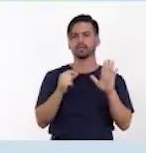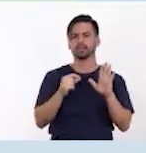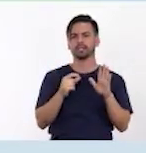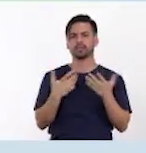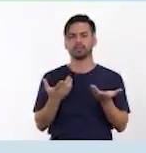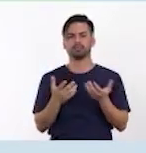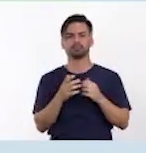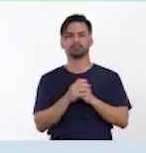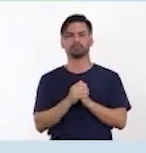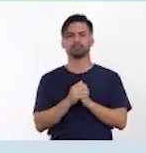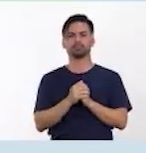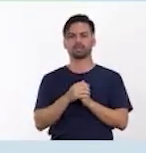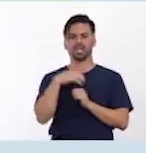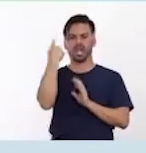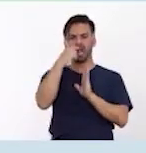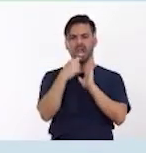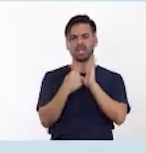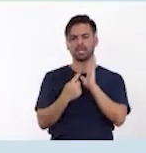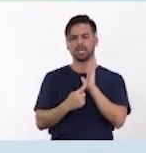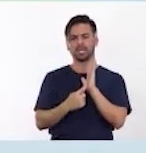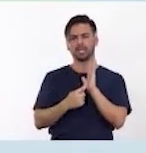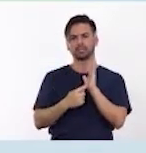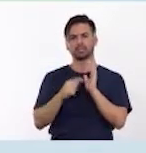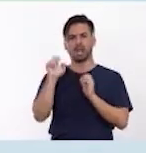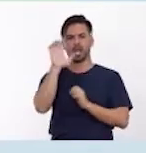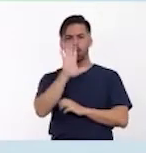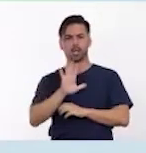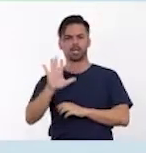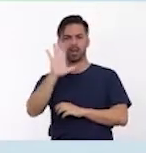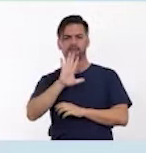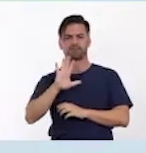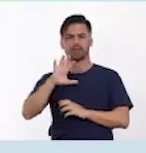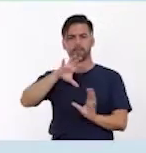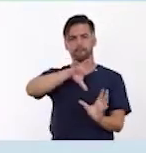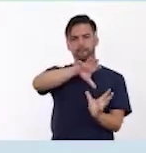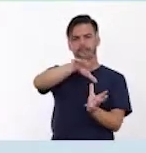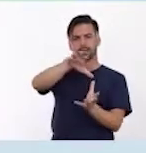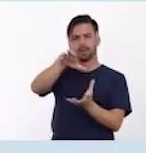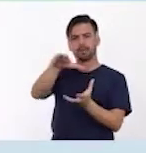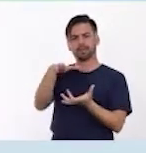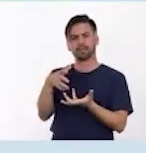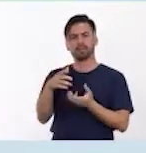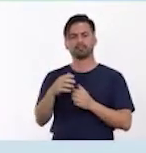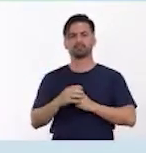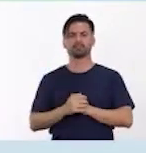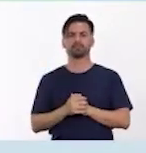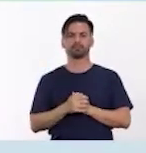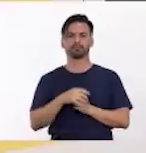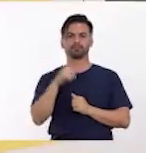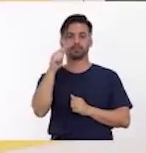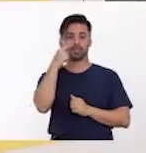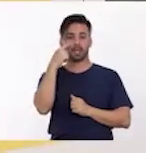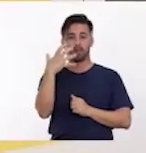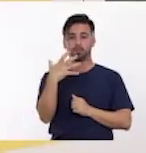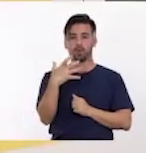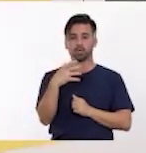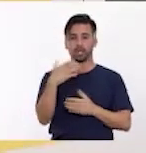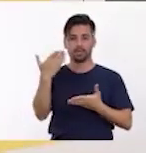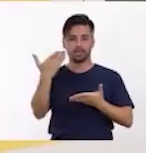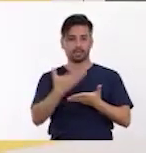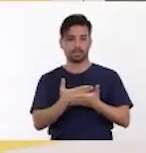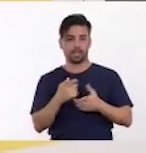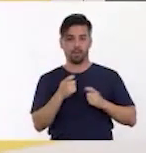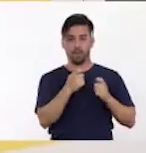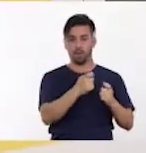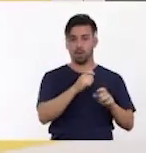del planeta. Y cuando hablamos de fajas geográficas en el planeta, nos estamos refiriendo fundamentalmente para el trabajo práctico integrador